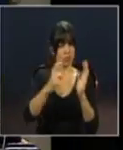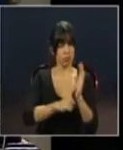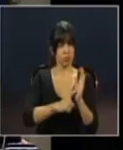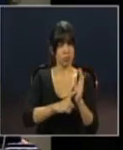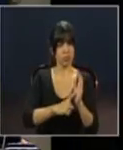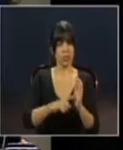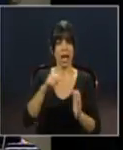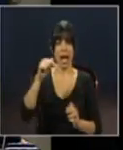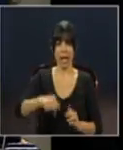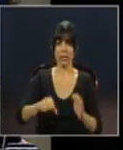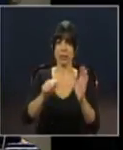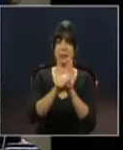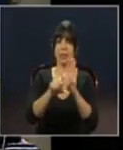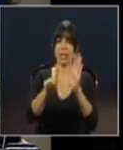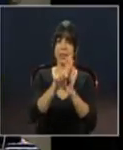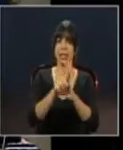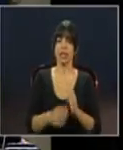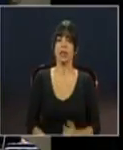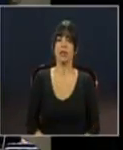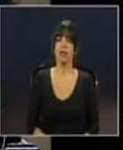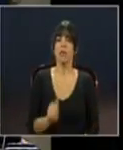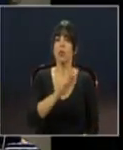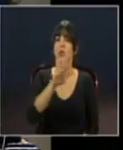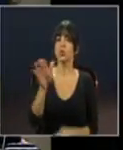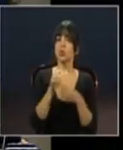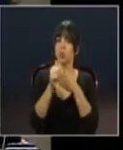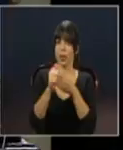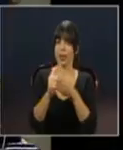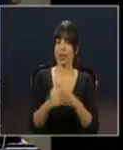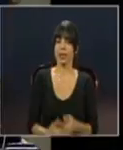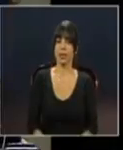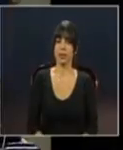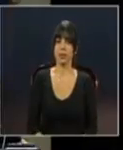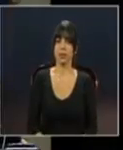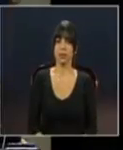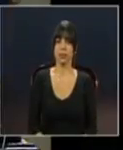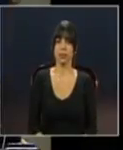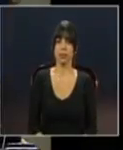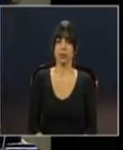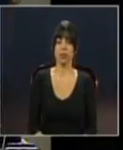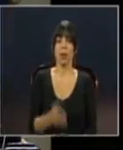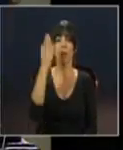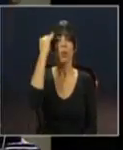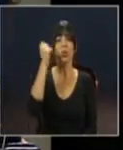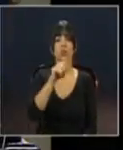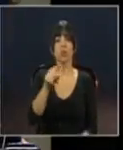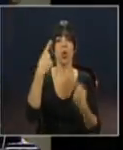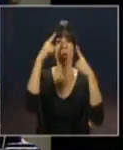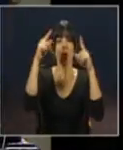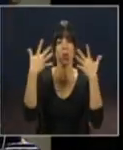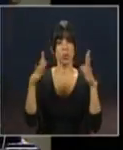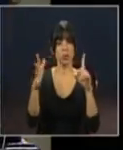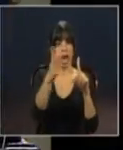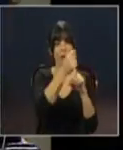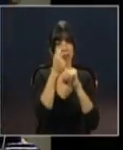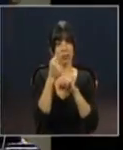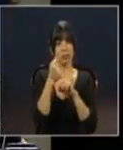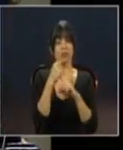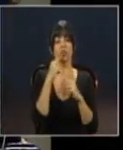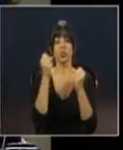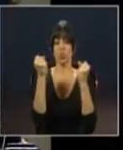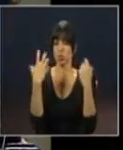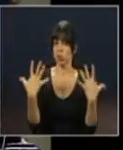a esta Asamblea Legislativa y a sus liderazgos por los logros alcanzados, que son